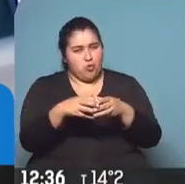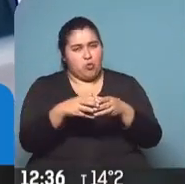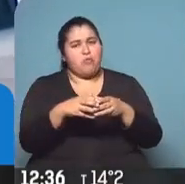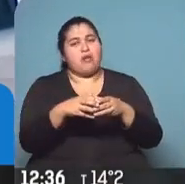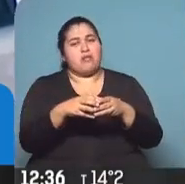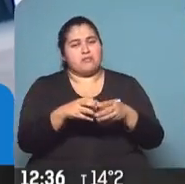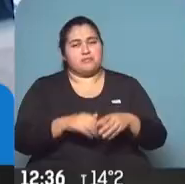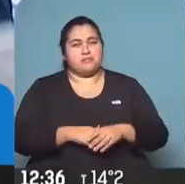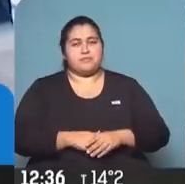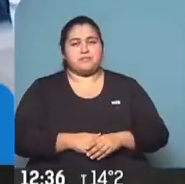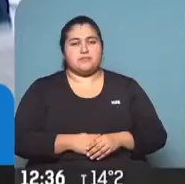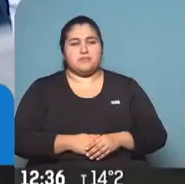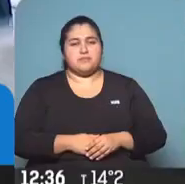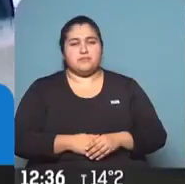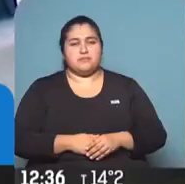no